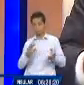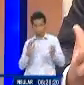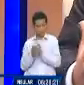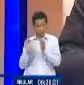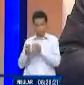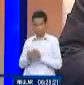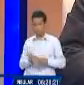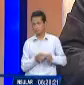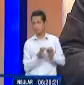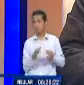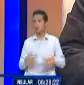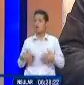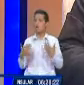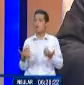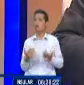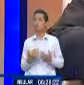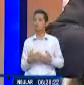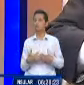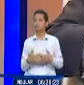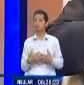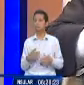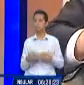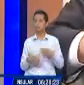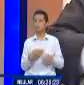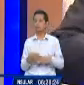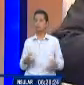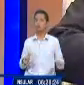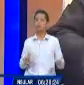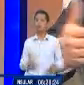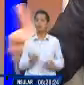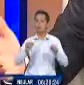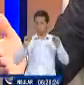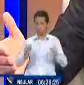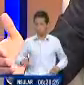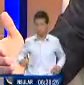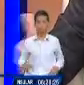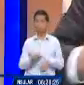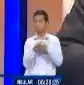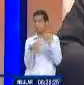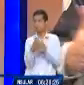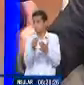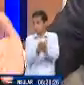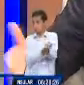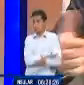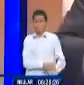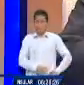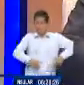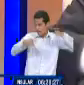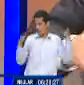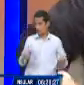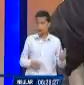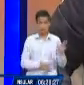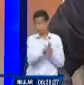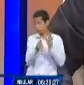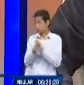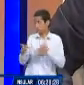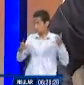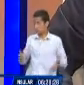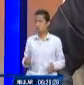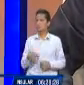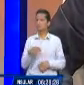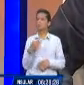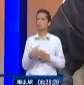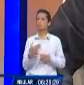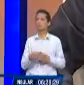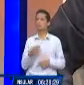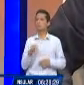industria cómo funciona en general en el mundo para estar también preparados los proyectos obviamente los proyectos grandes los seguiremos desarrollando mirador desde el proyecto